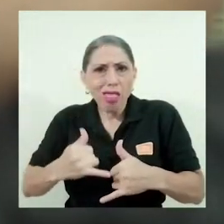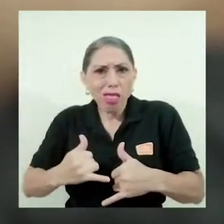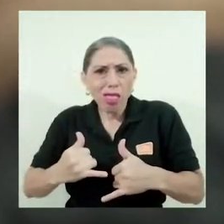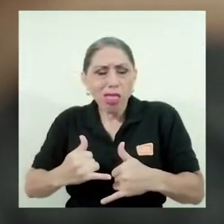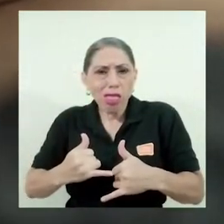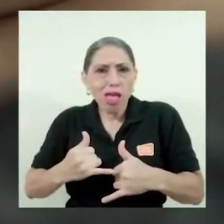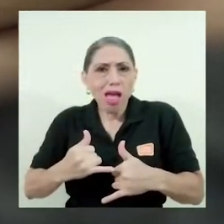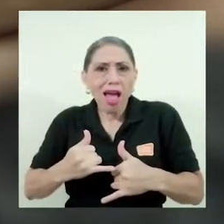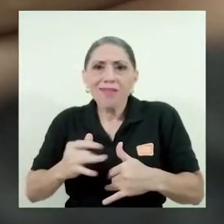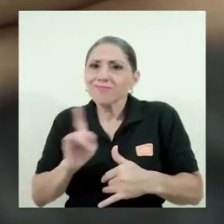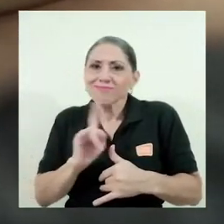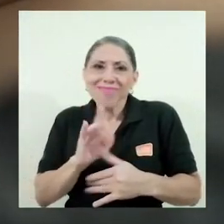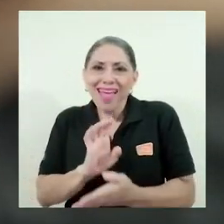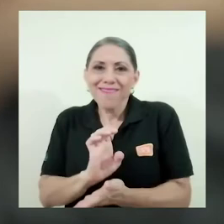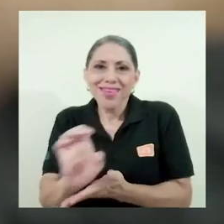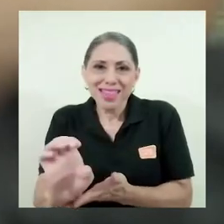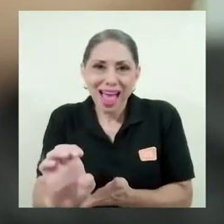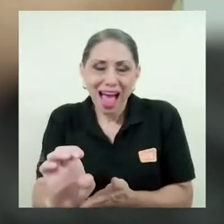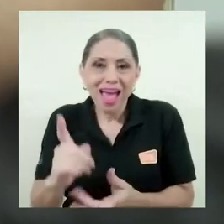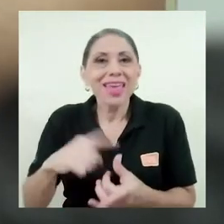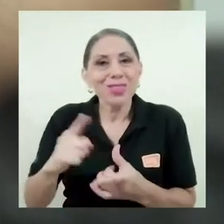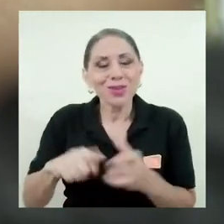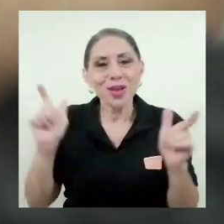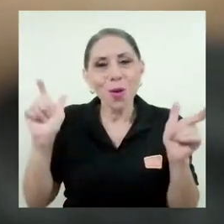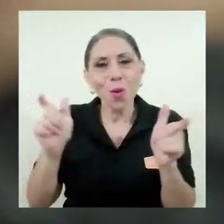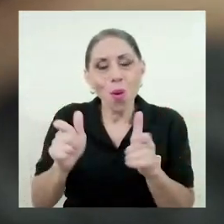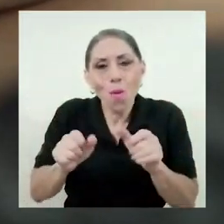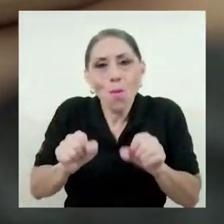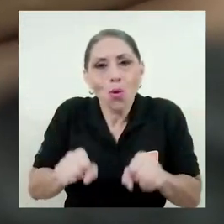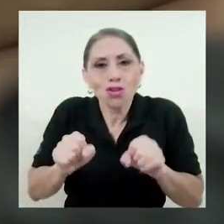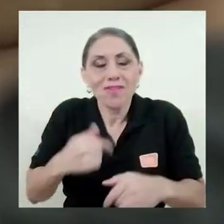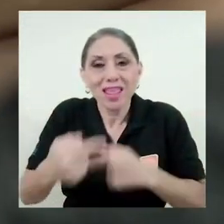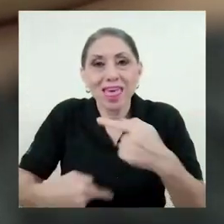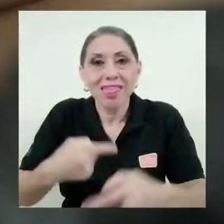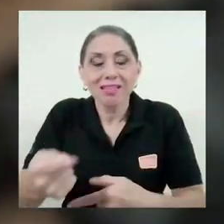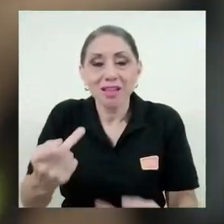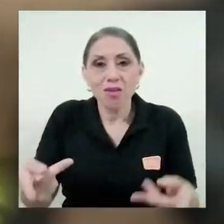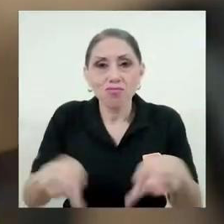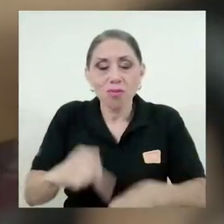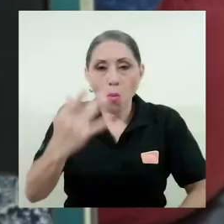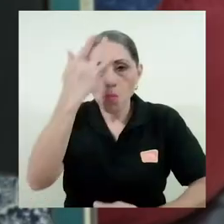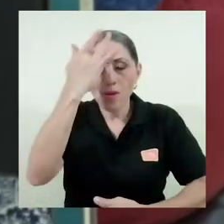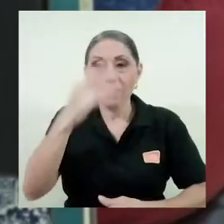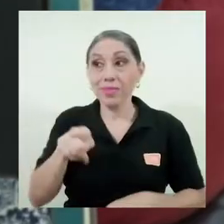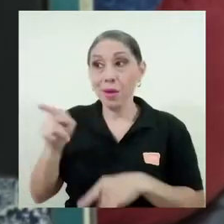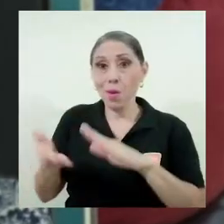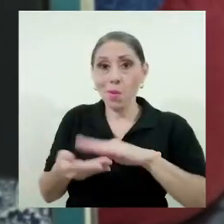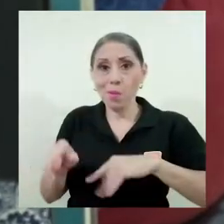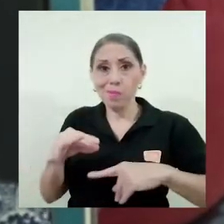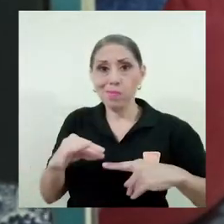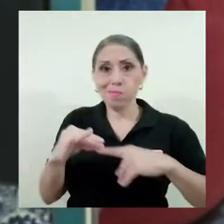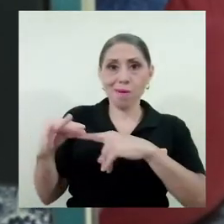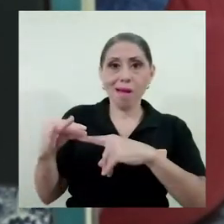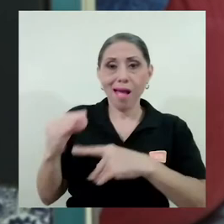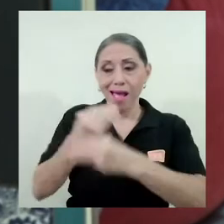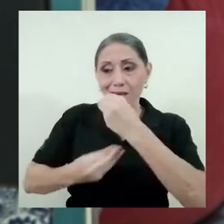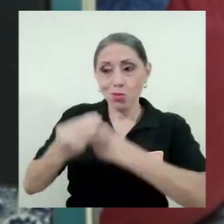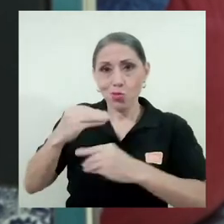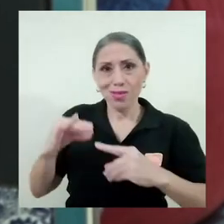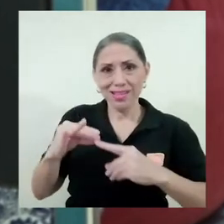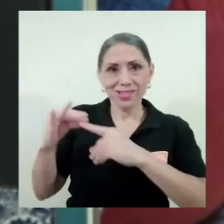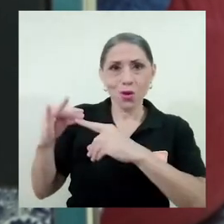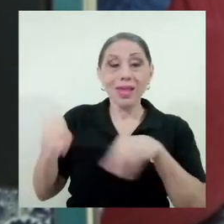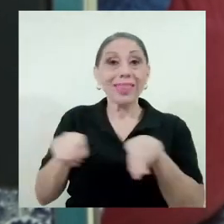entonces reduce las posibilidades de diferentes enfermedades. La experta en nutrición y